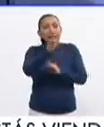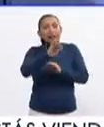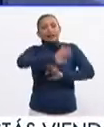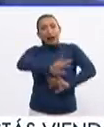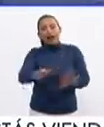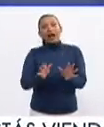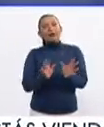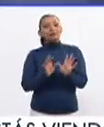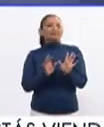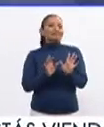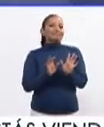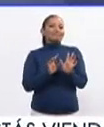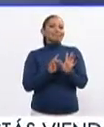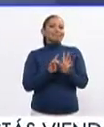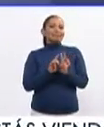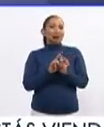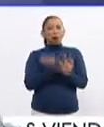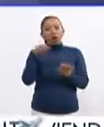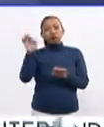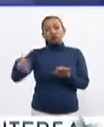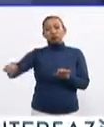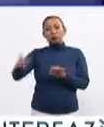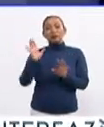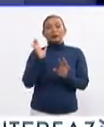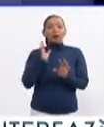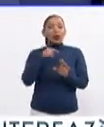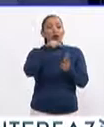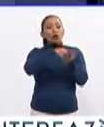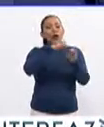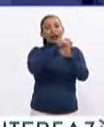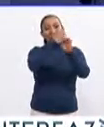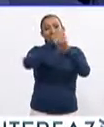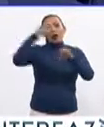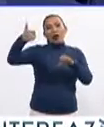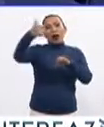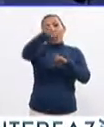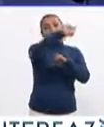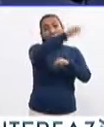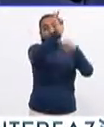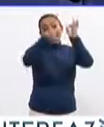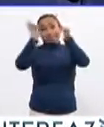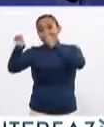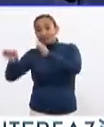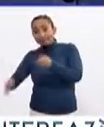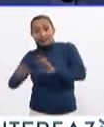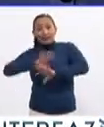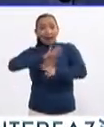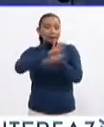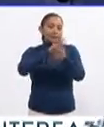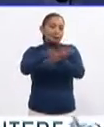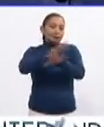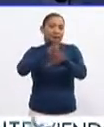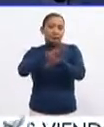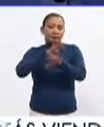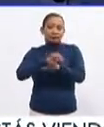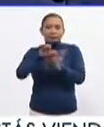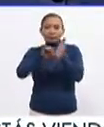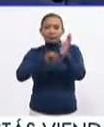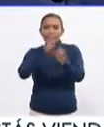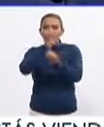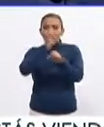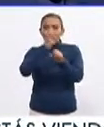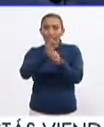ya poder también ser aprobada por los congresos locales y que finalmente se haga esta modificación 10ª al artículo